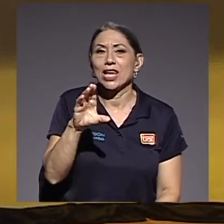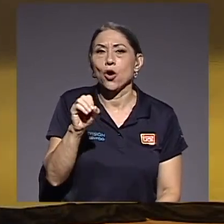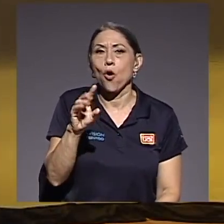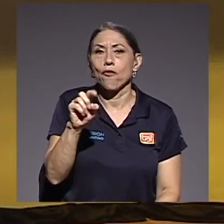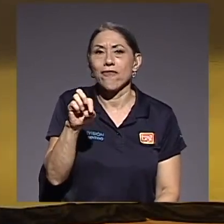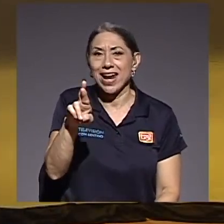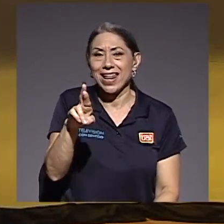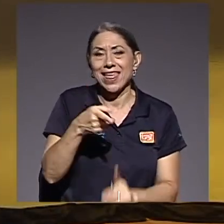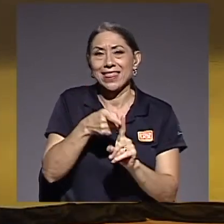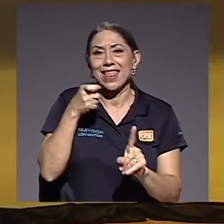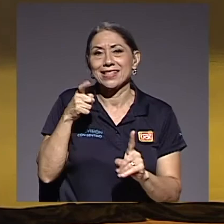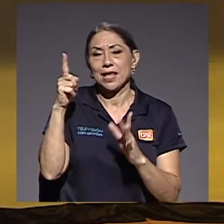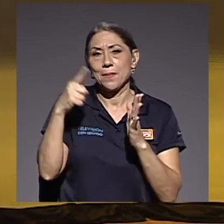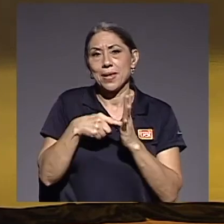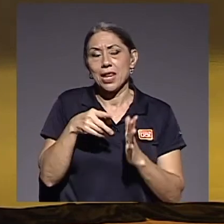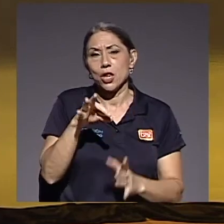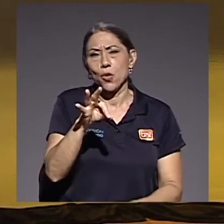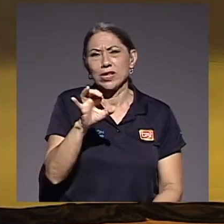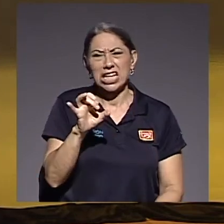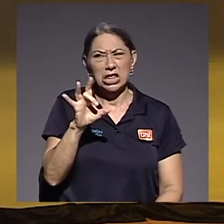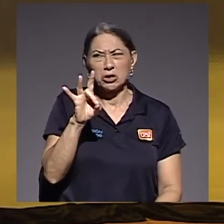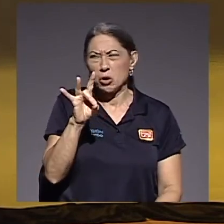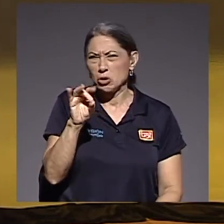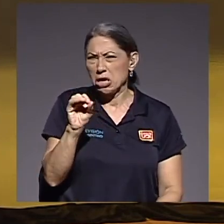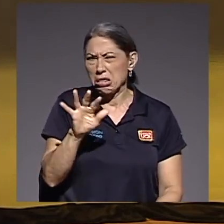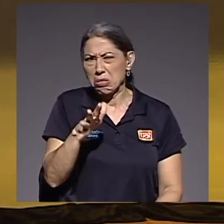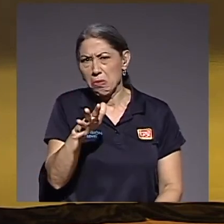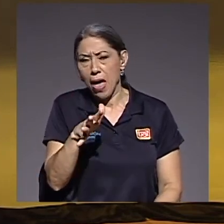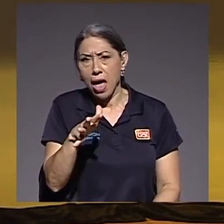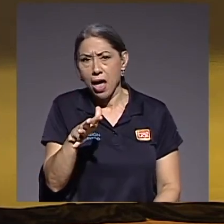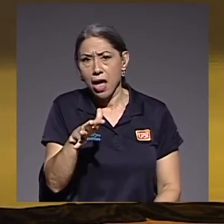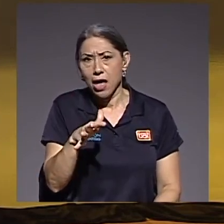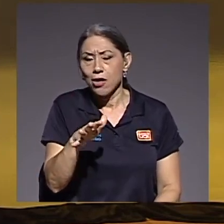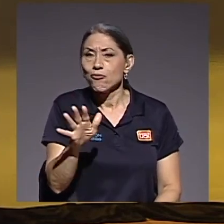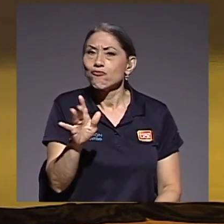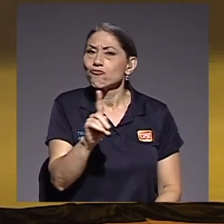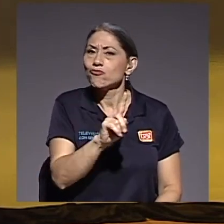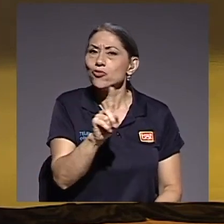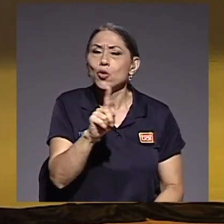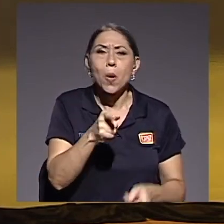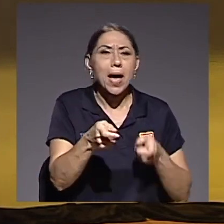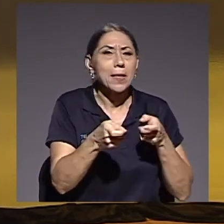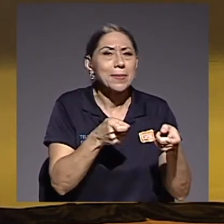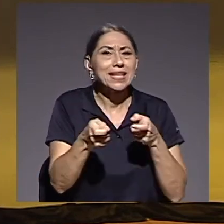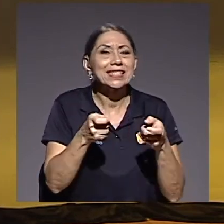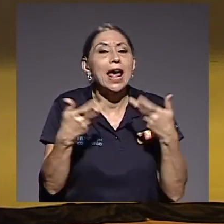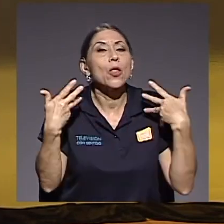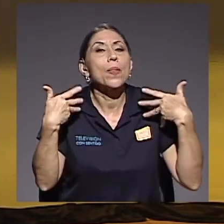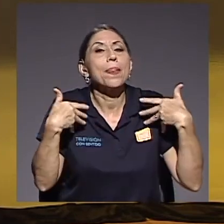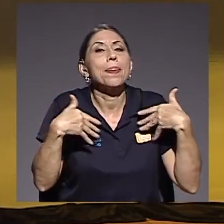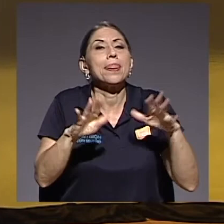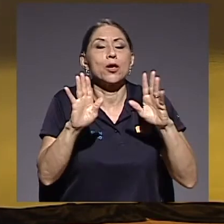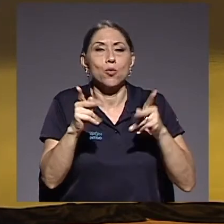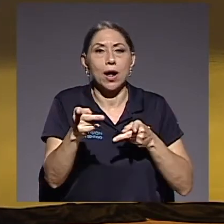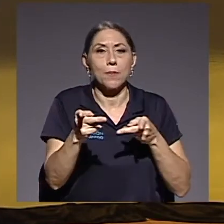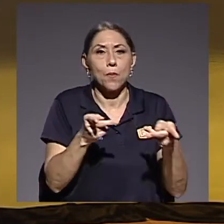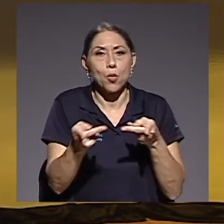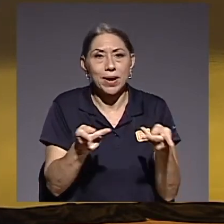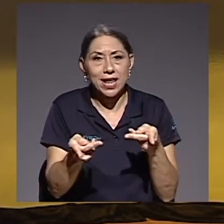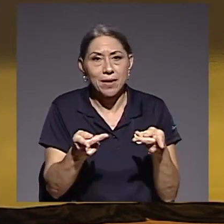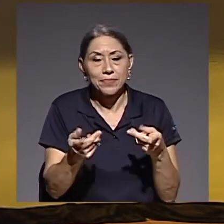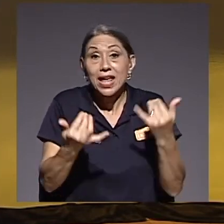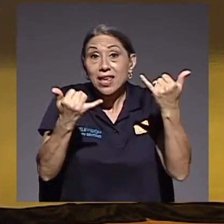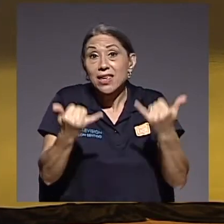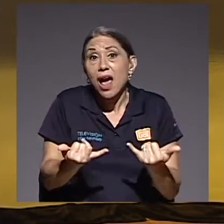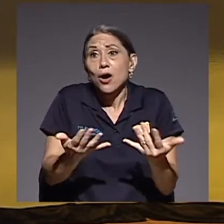desde 1980 y pico no ha administrado ni una pulpería. Y ahora pretenden